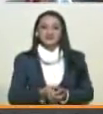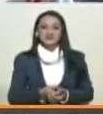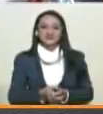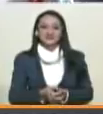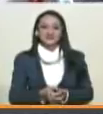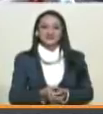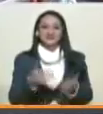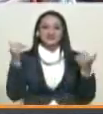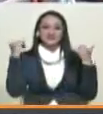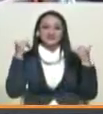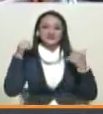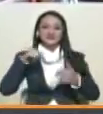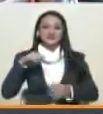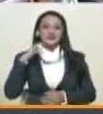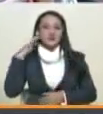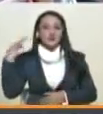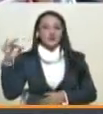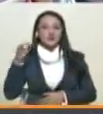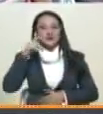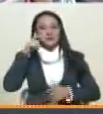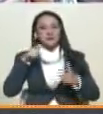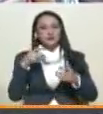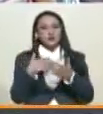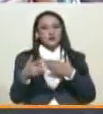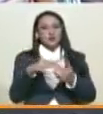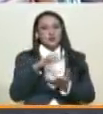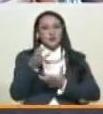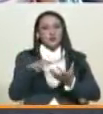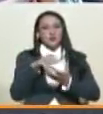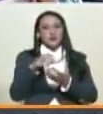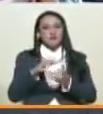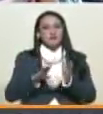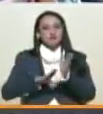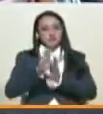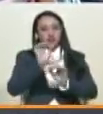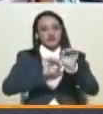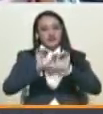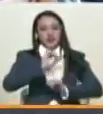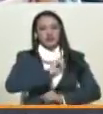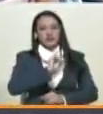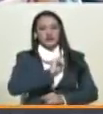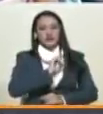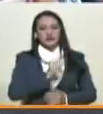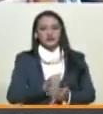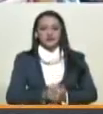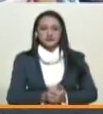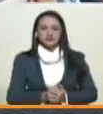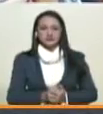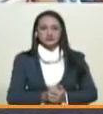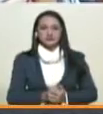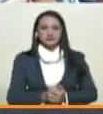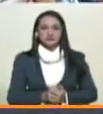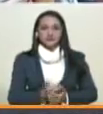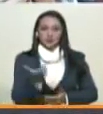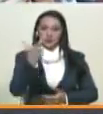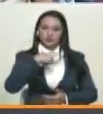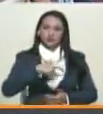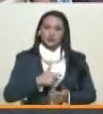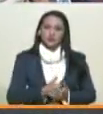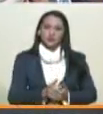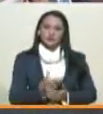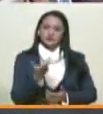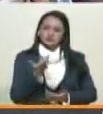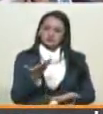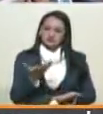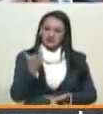esta fiesta aquí en Guatire. La gente por encima de las dificultades sale a defender su identidad, sale a defender lo que somos y eso que